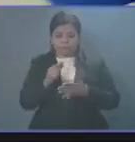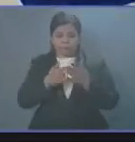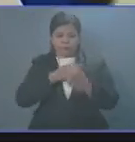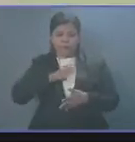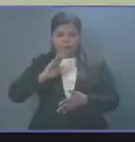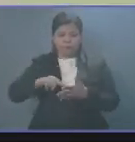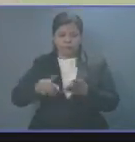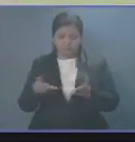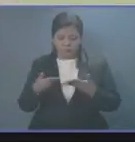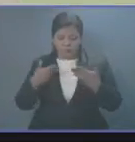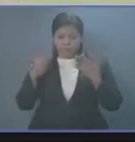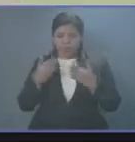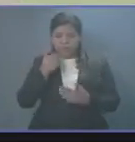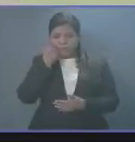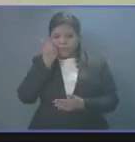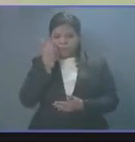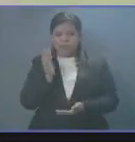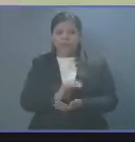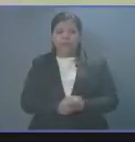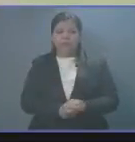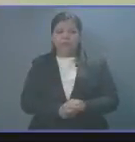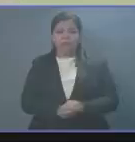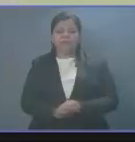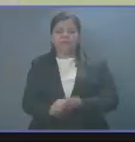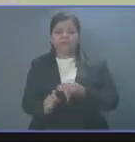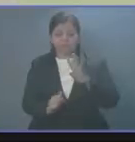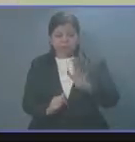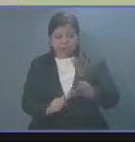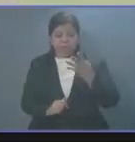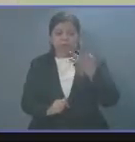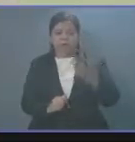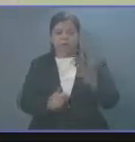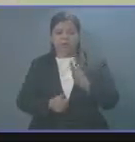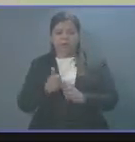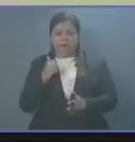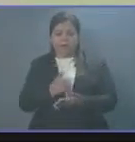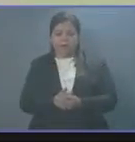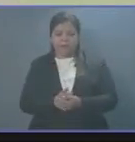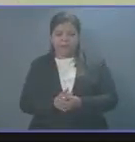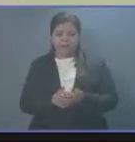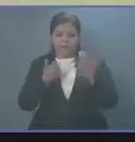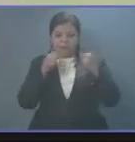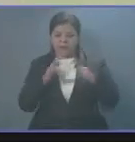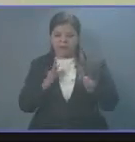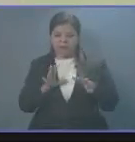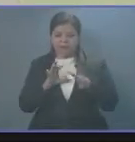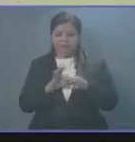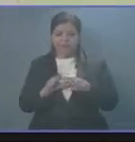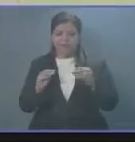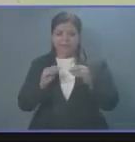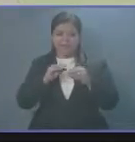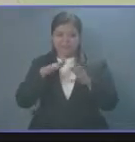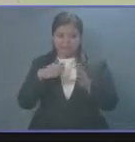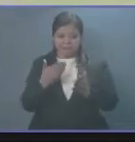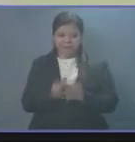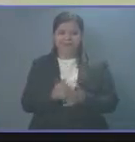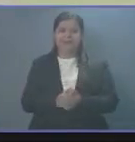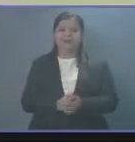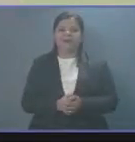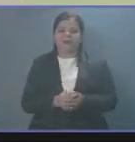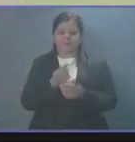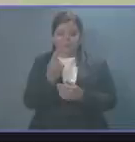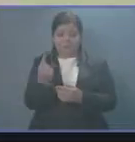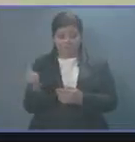de la población joven de El Salvador. 4. Que durante el gobierno del presidente Salvador Sánchez Serén, la juventud fue definida como